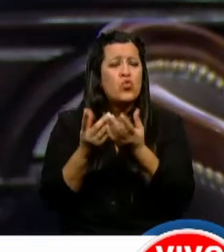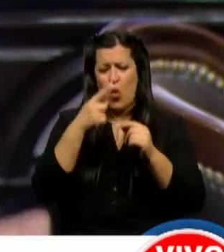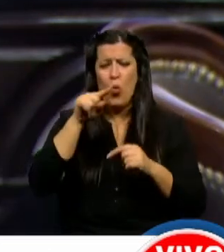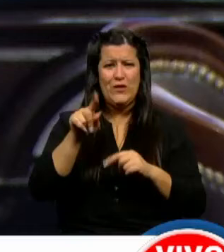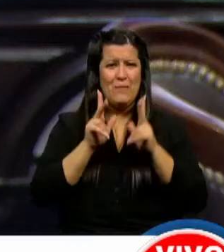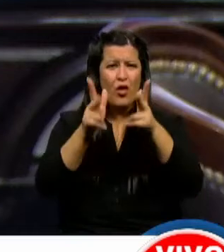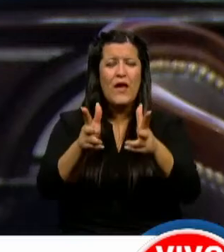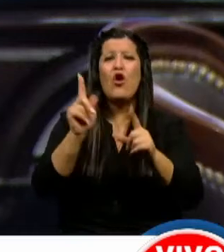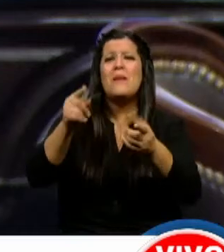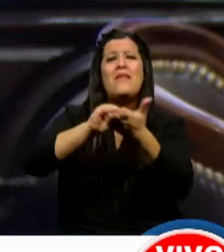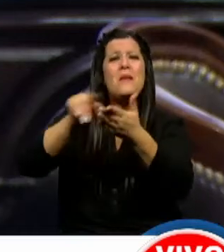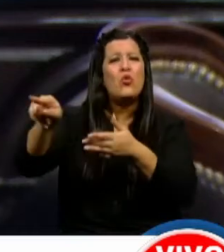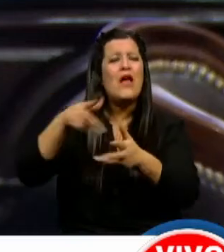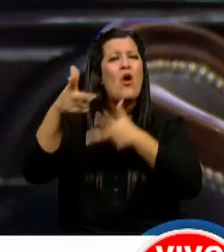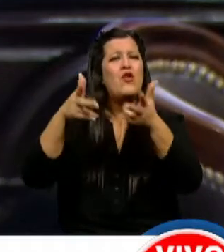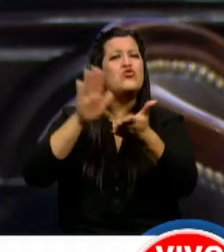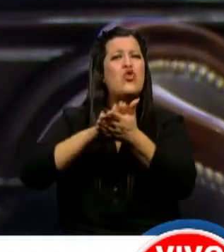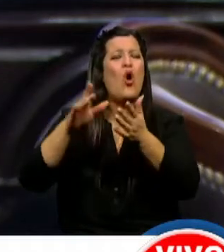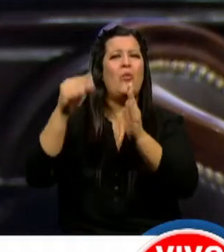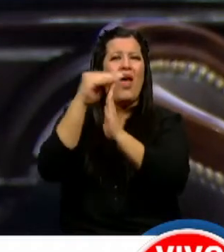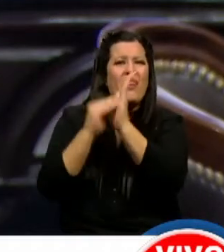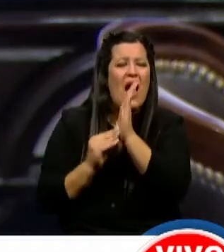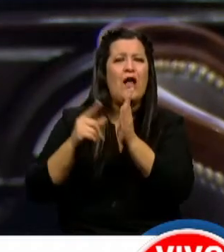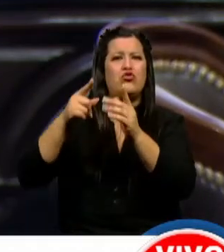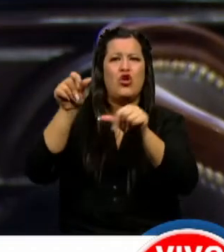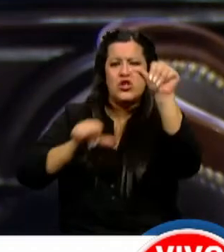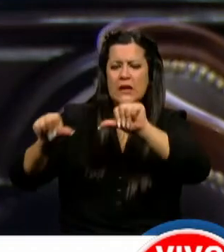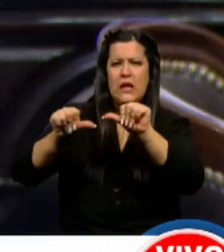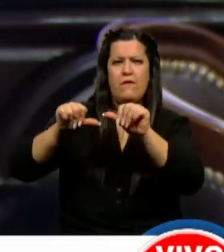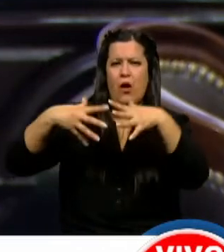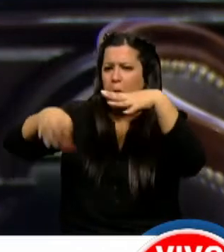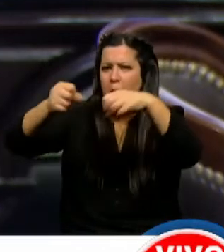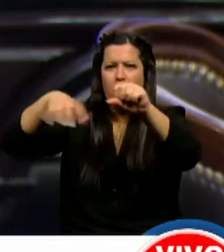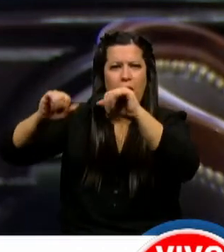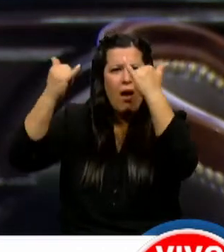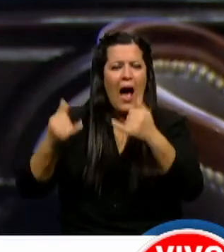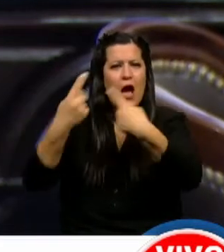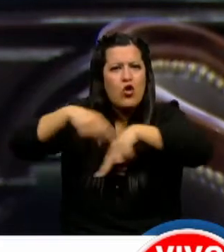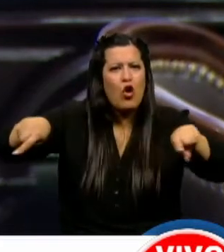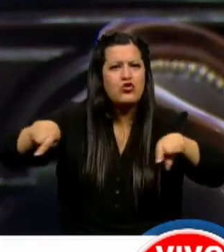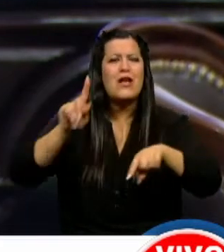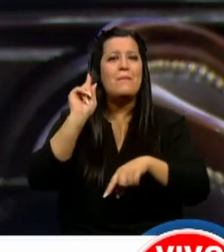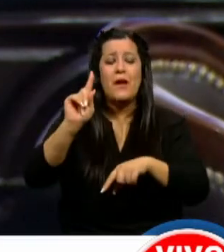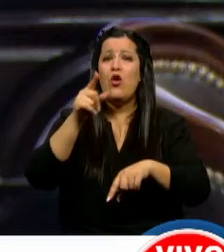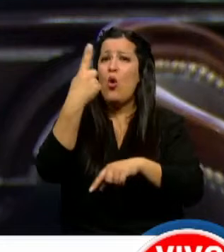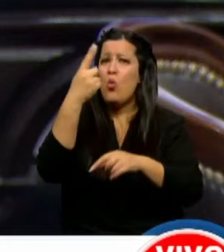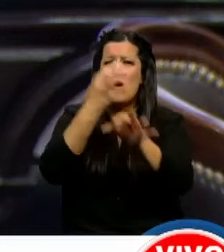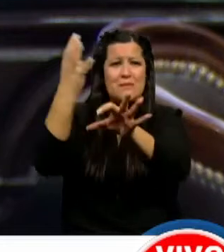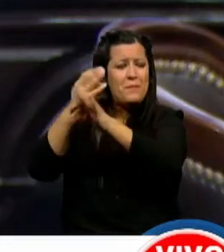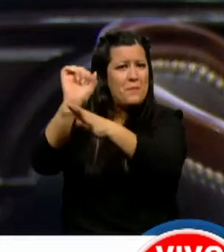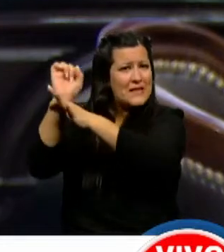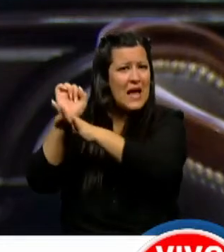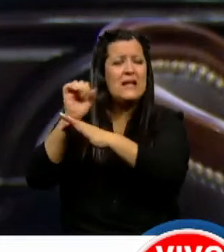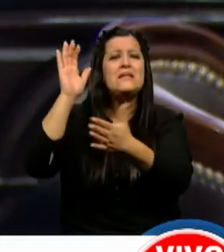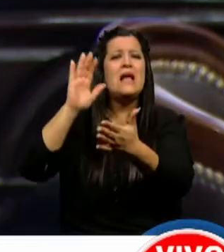un diputado que hablaba del seguimiento de los datos, de la evidencia científica. Hay un conjunto de especialistas que vienen siguiendo las metas